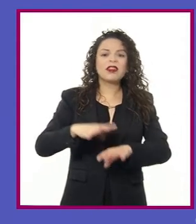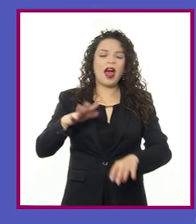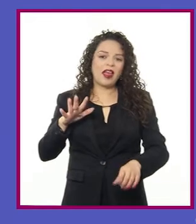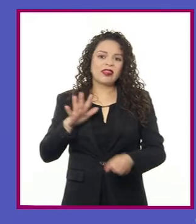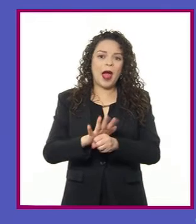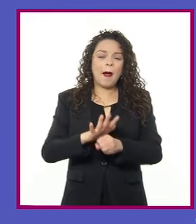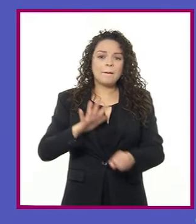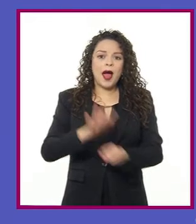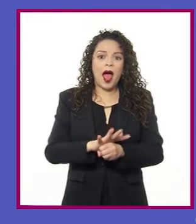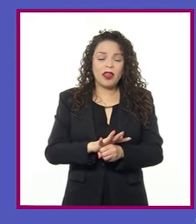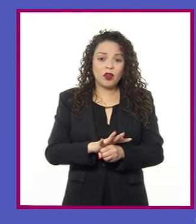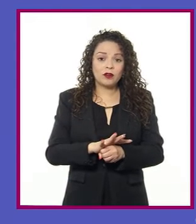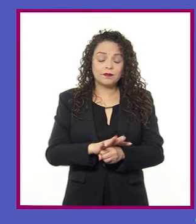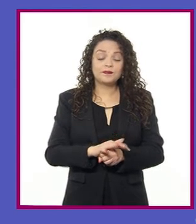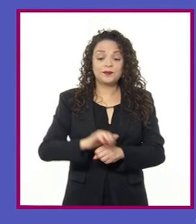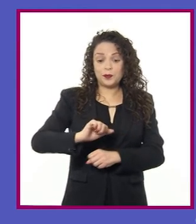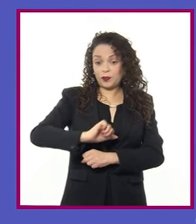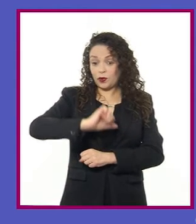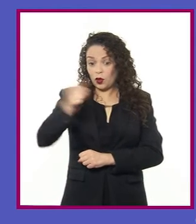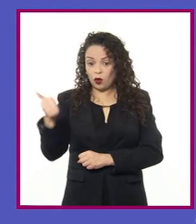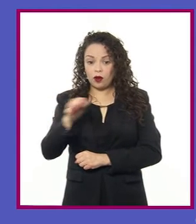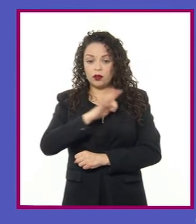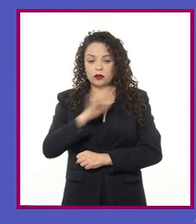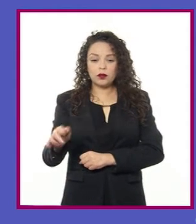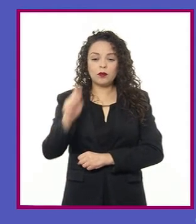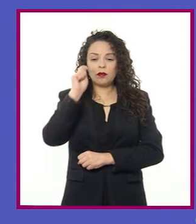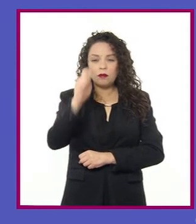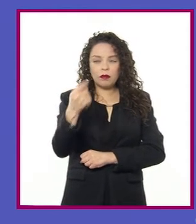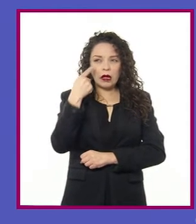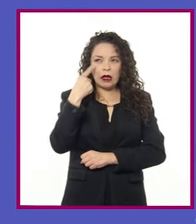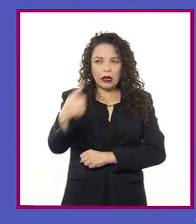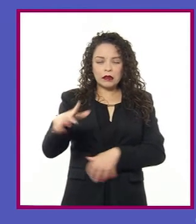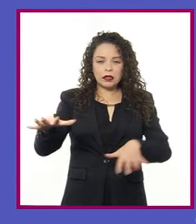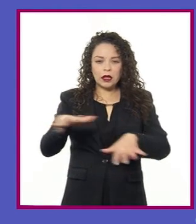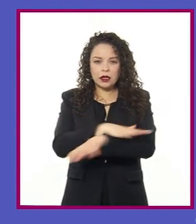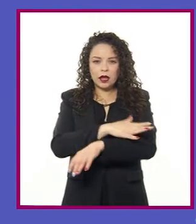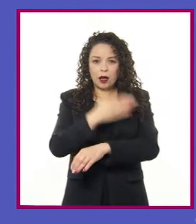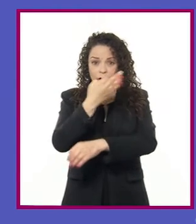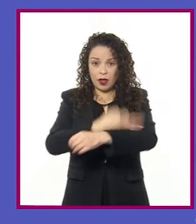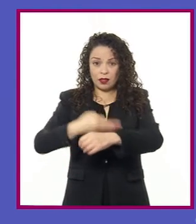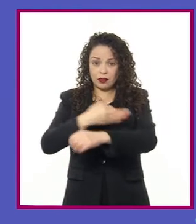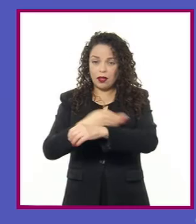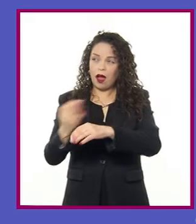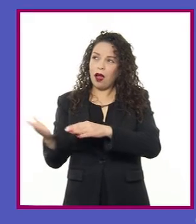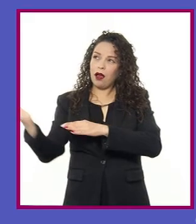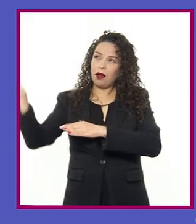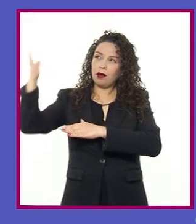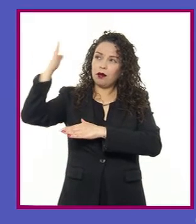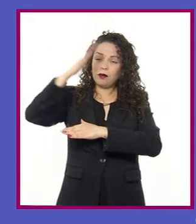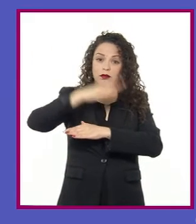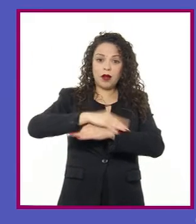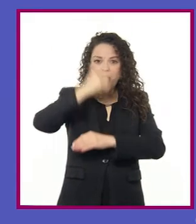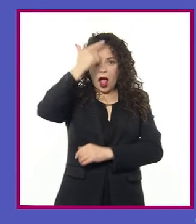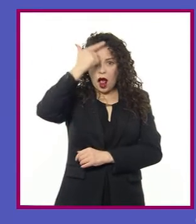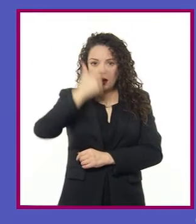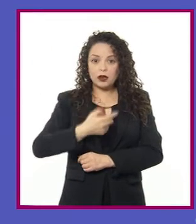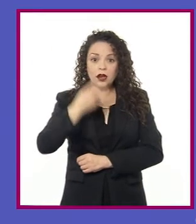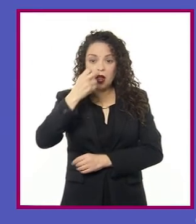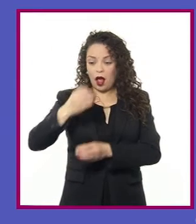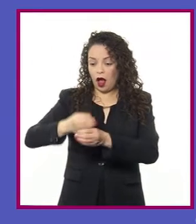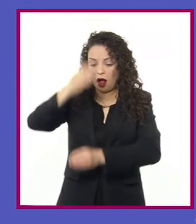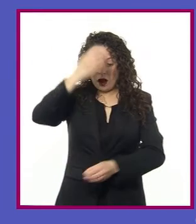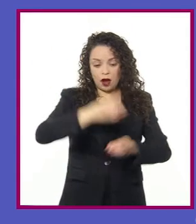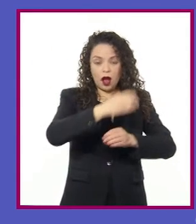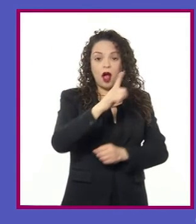puede presentarse la transición de la tarde a la noche, por lo que podemos ver los faroles de los postes prendidos y a